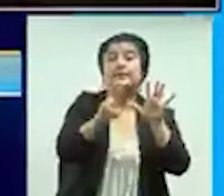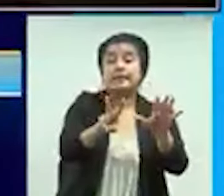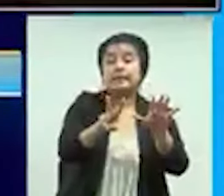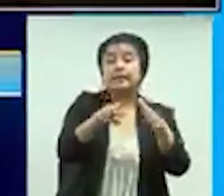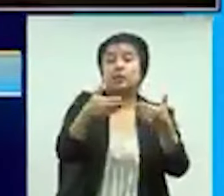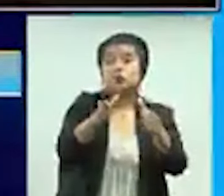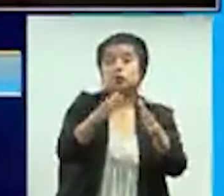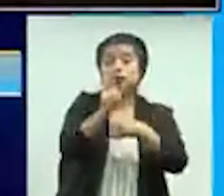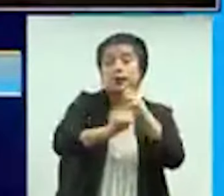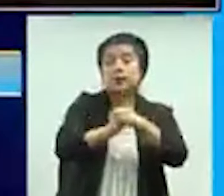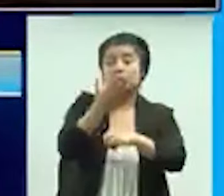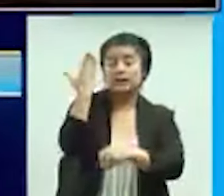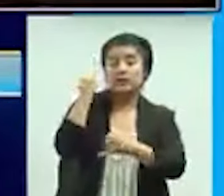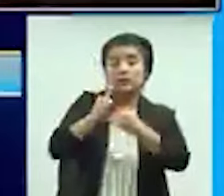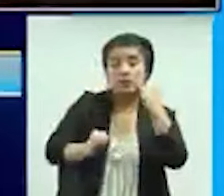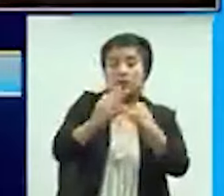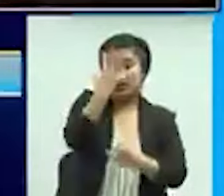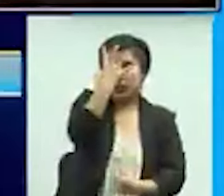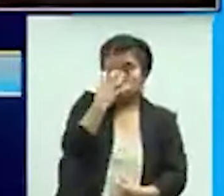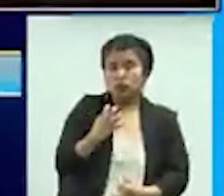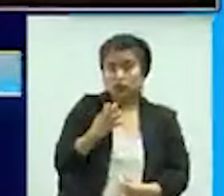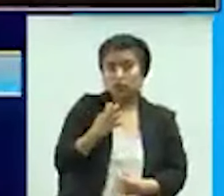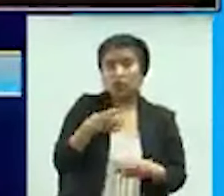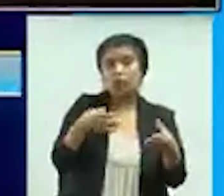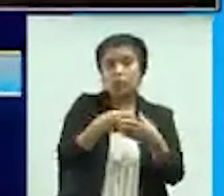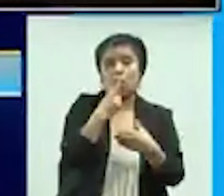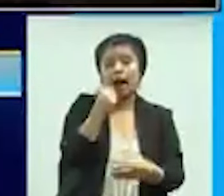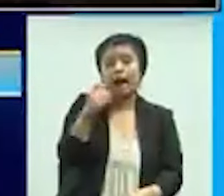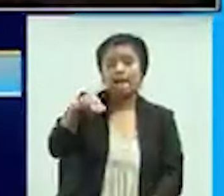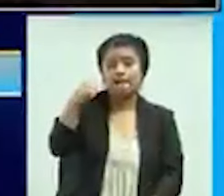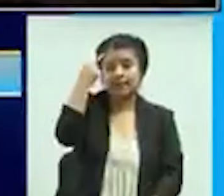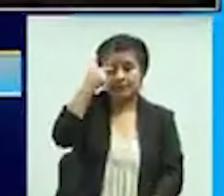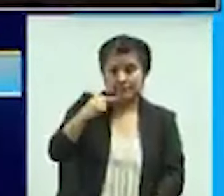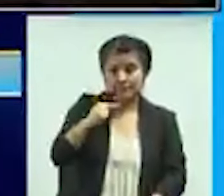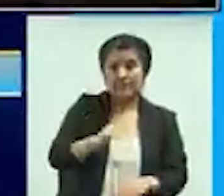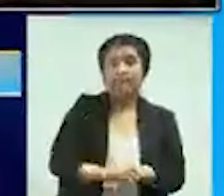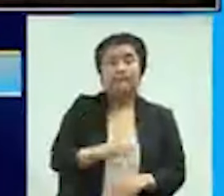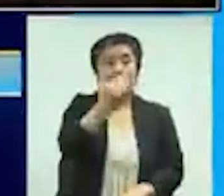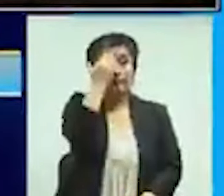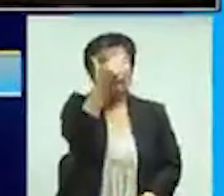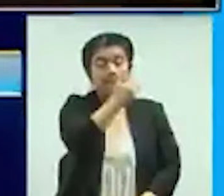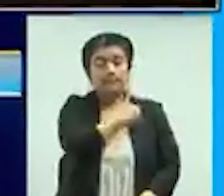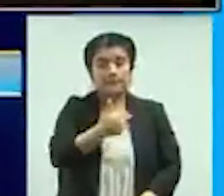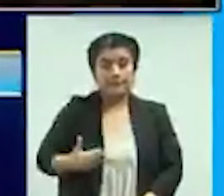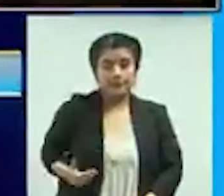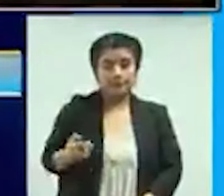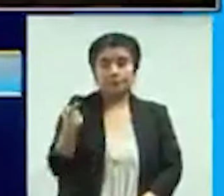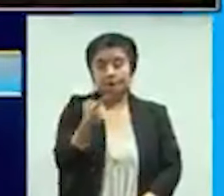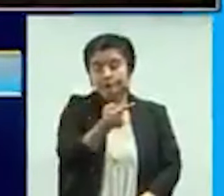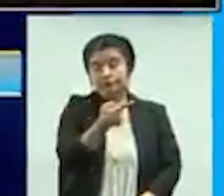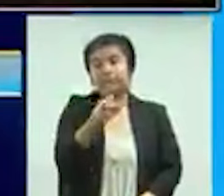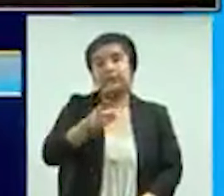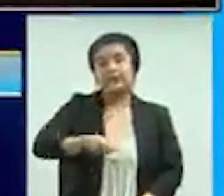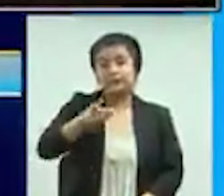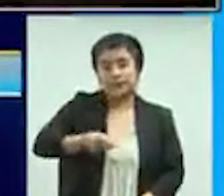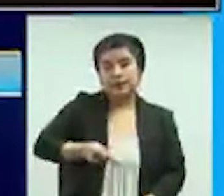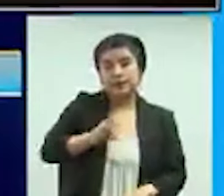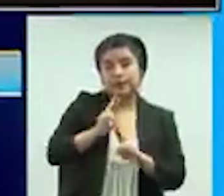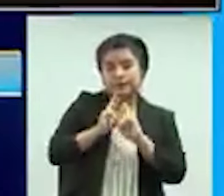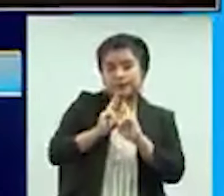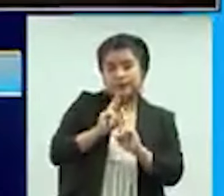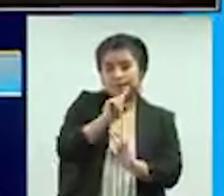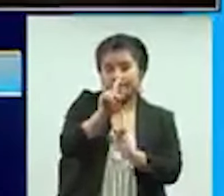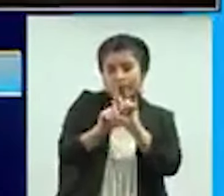pasado. Gracias, señor presidente. Honorable pleno. Tiene la palabra el diputado Elmer Palencia para formular la siguiente pregunta